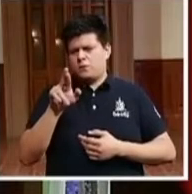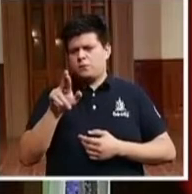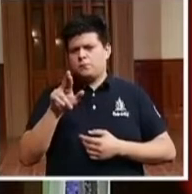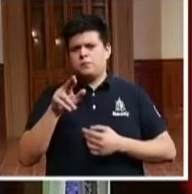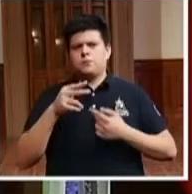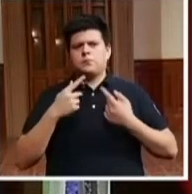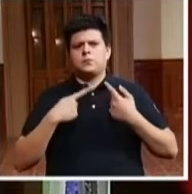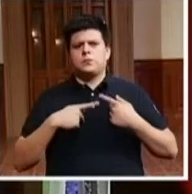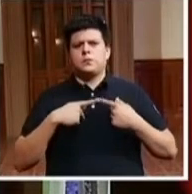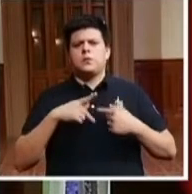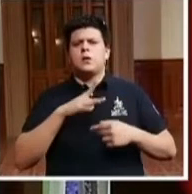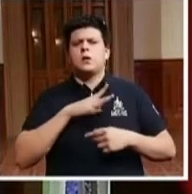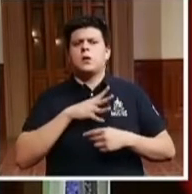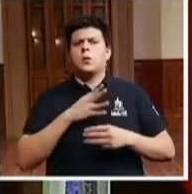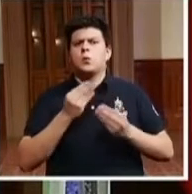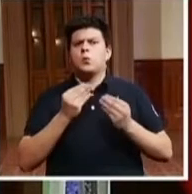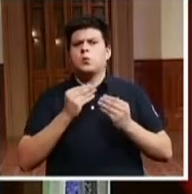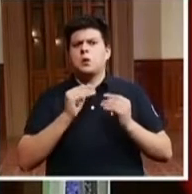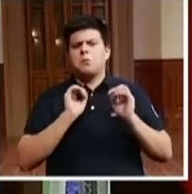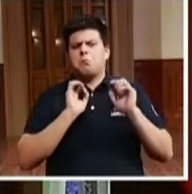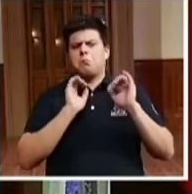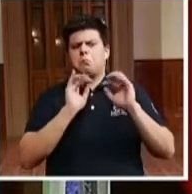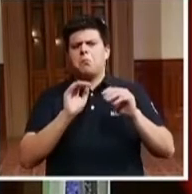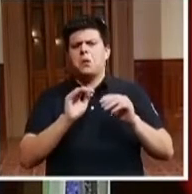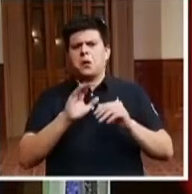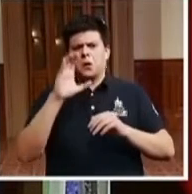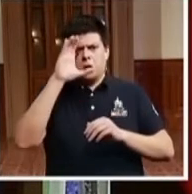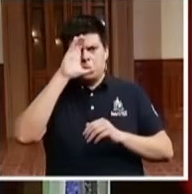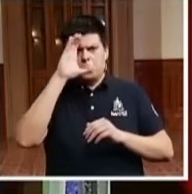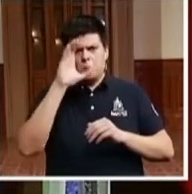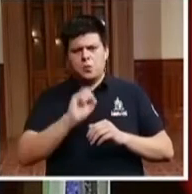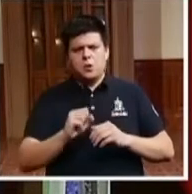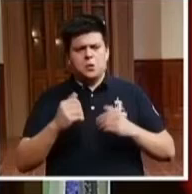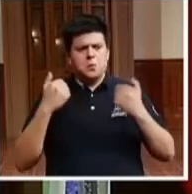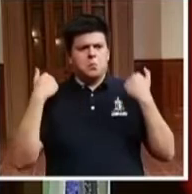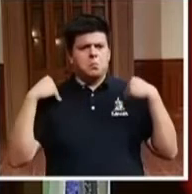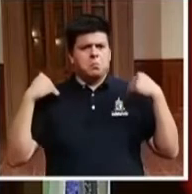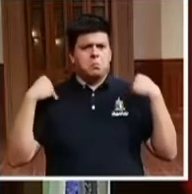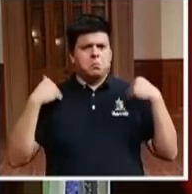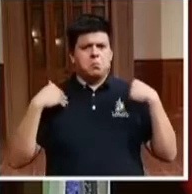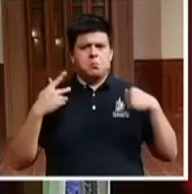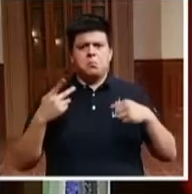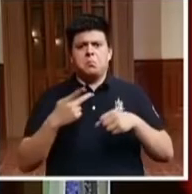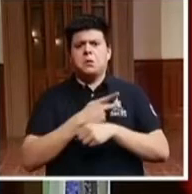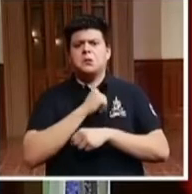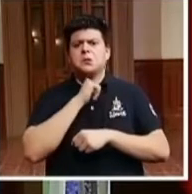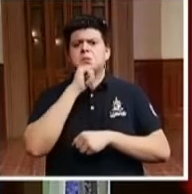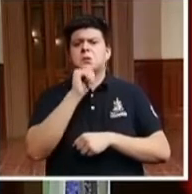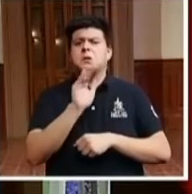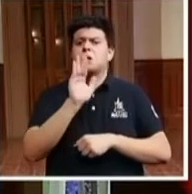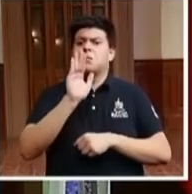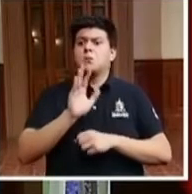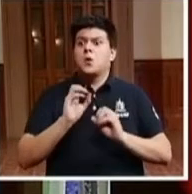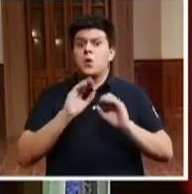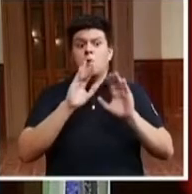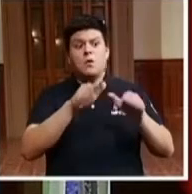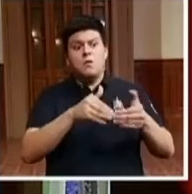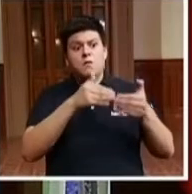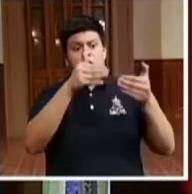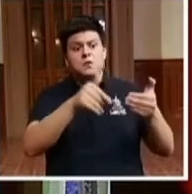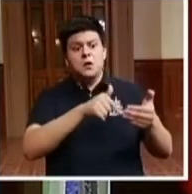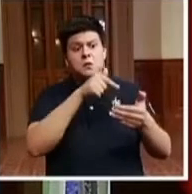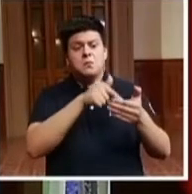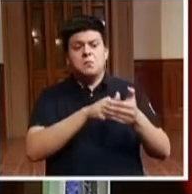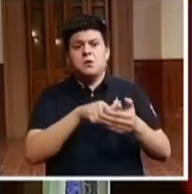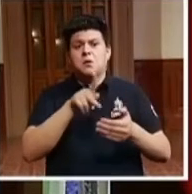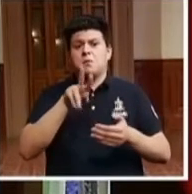Muchas personas que pasean por Morelos como si no sucediera nada, o que van a la Presa La Boca como si no